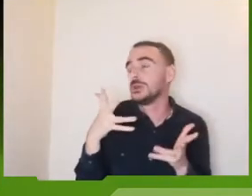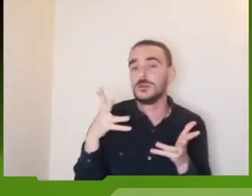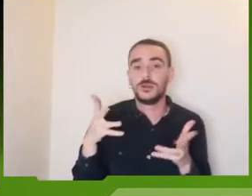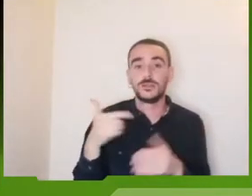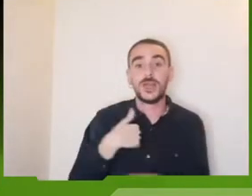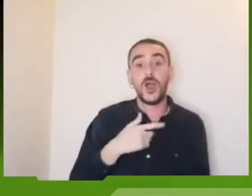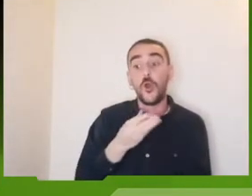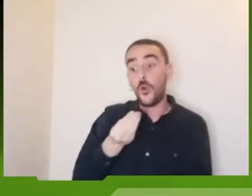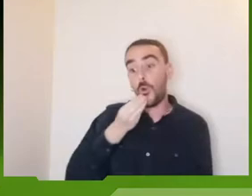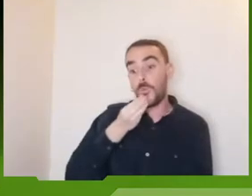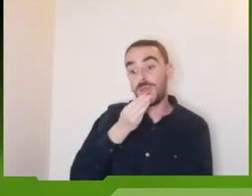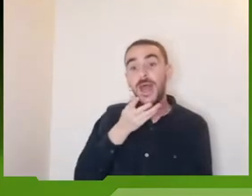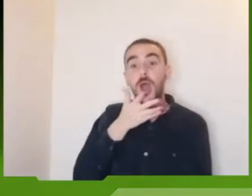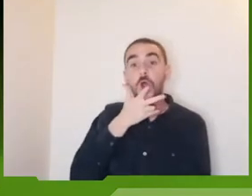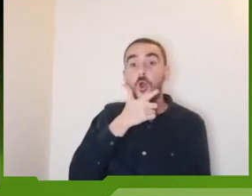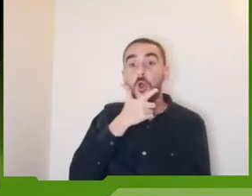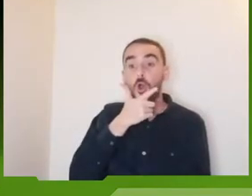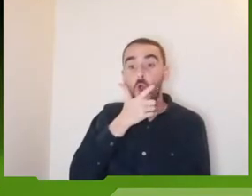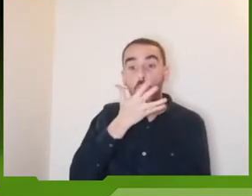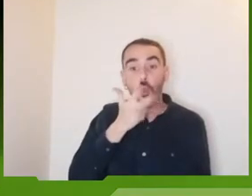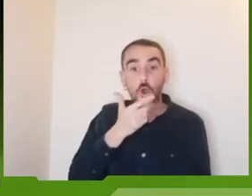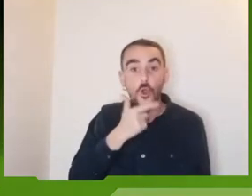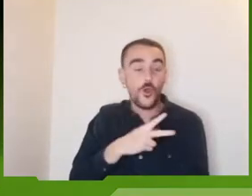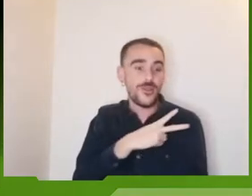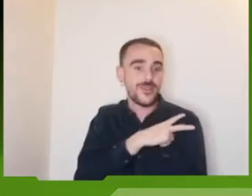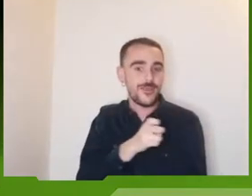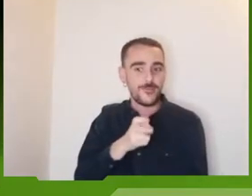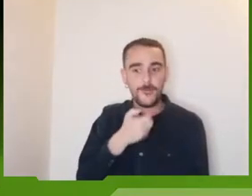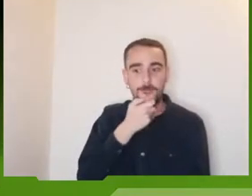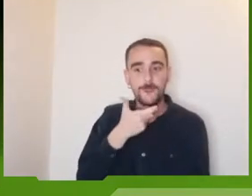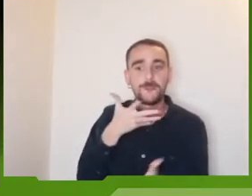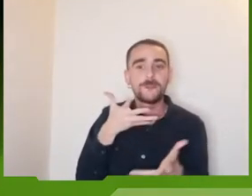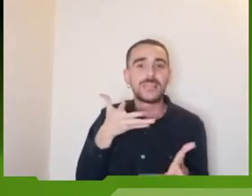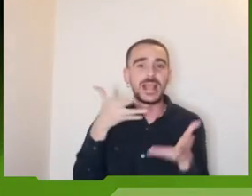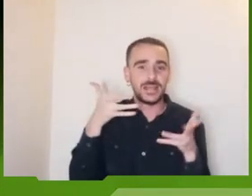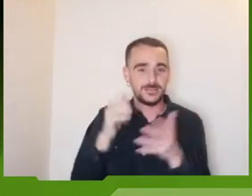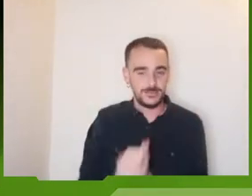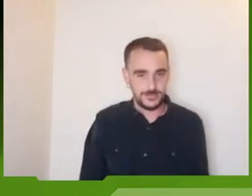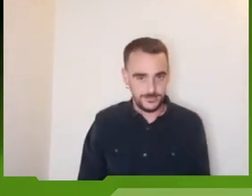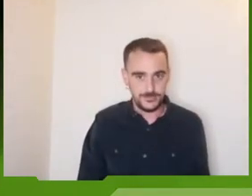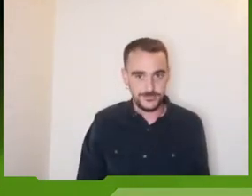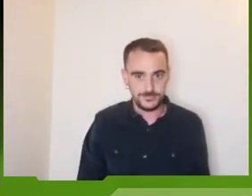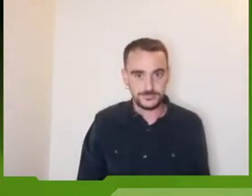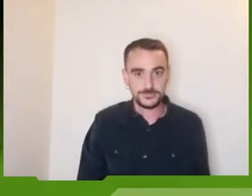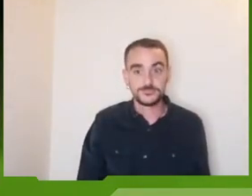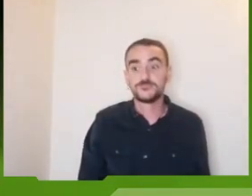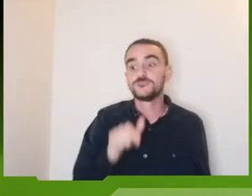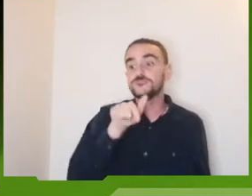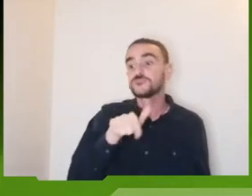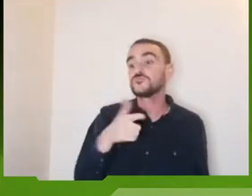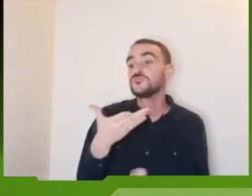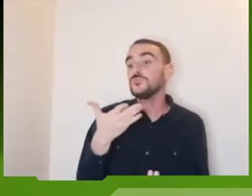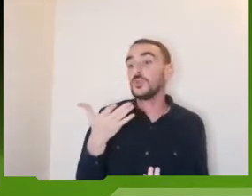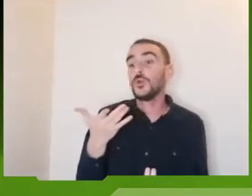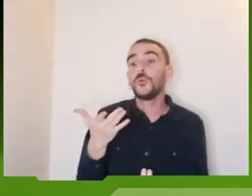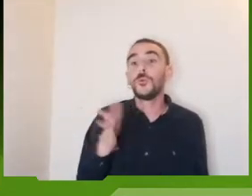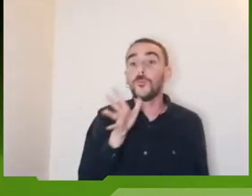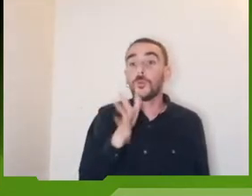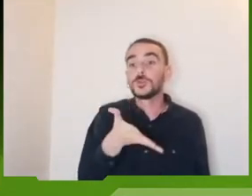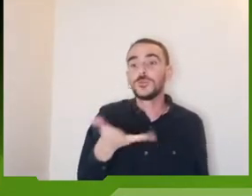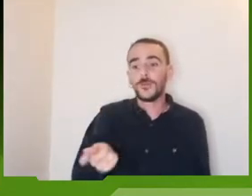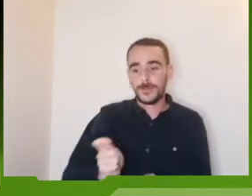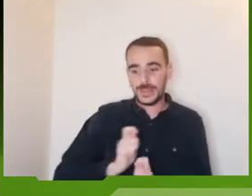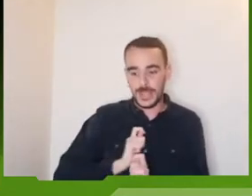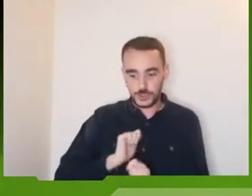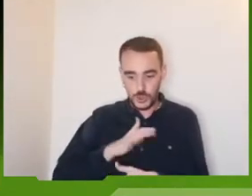no sé, creo que es porque me sorprende, porque no he comido muchas cosas de color negro y me flipa cuando